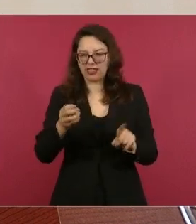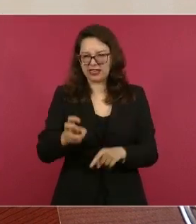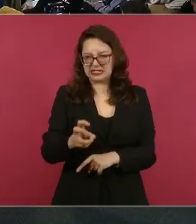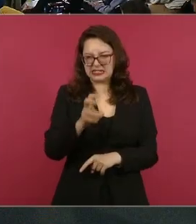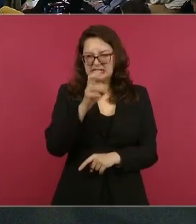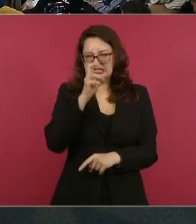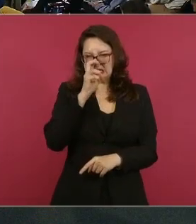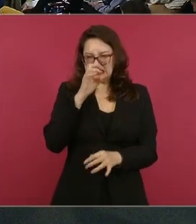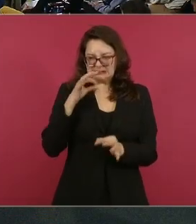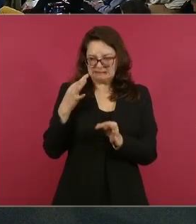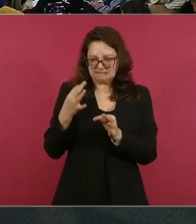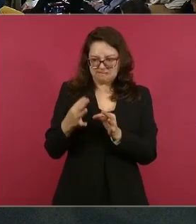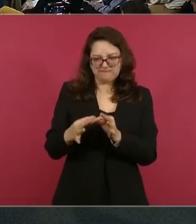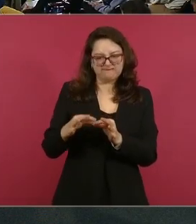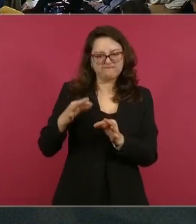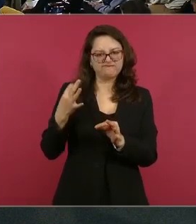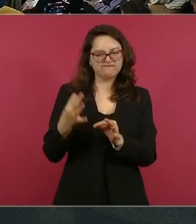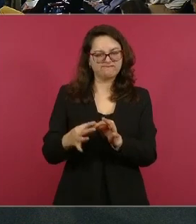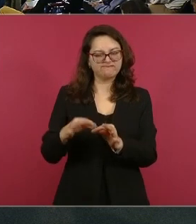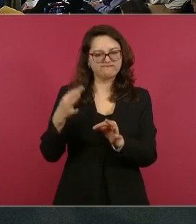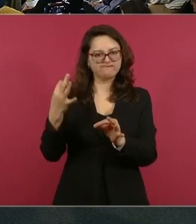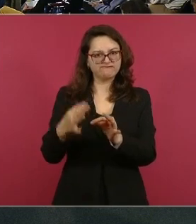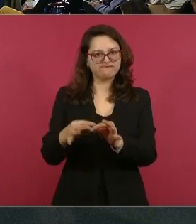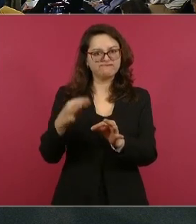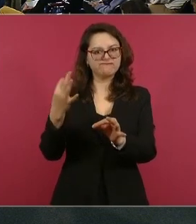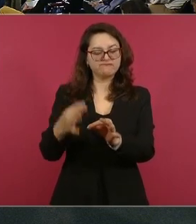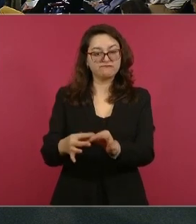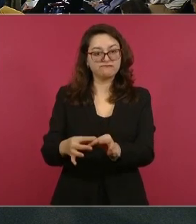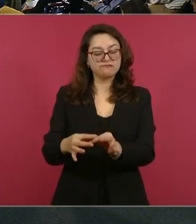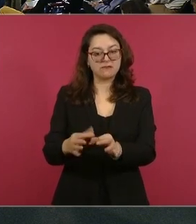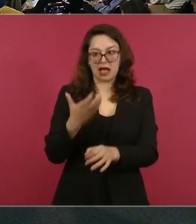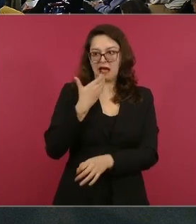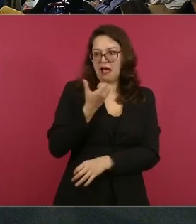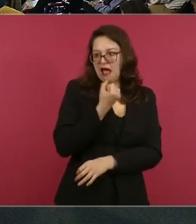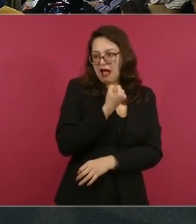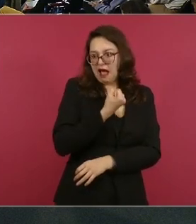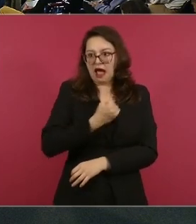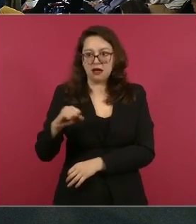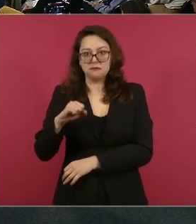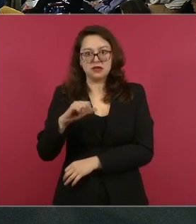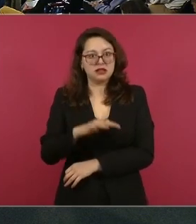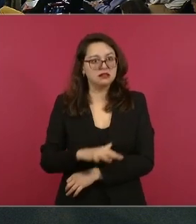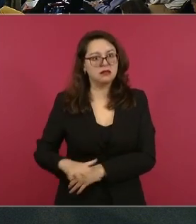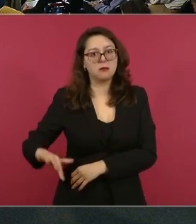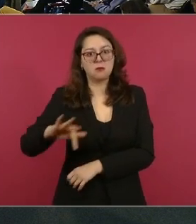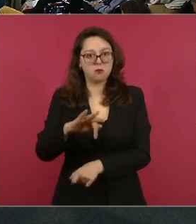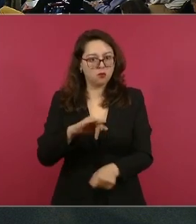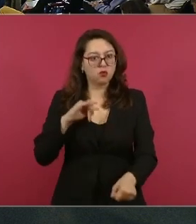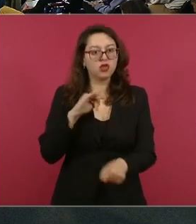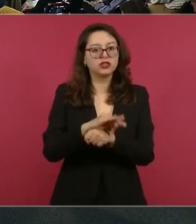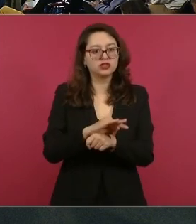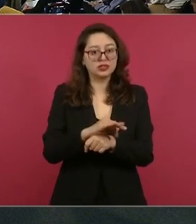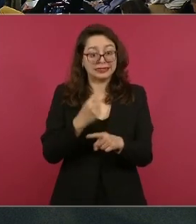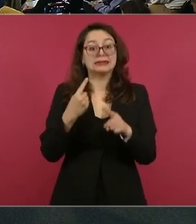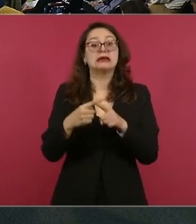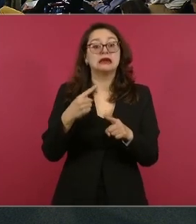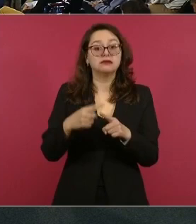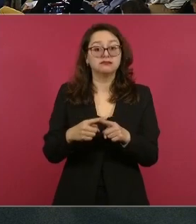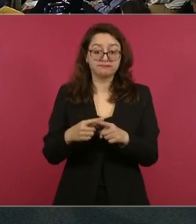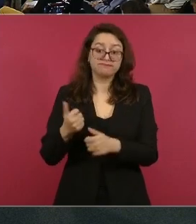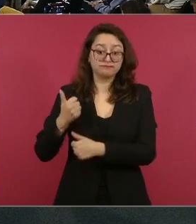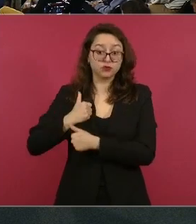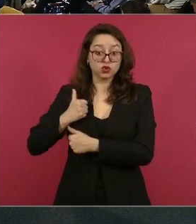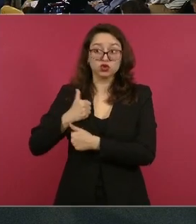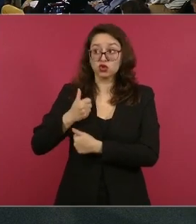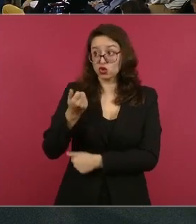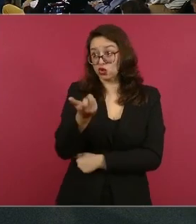logística, ¿sí?, y de protección a la población civil es la de las